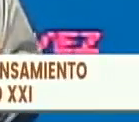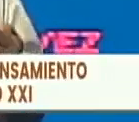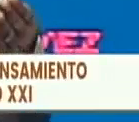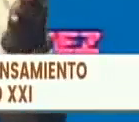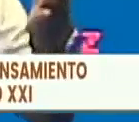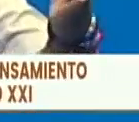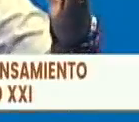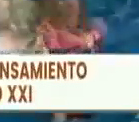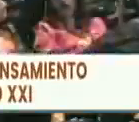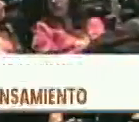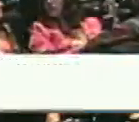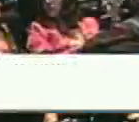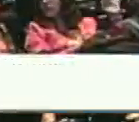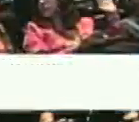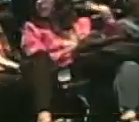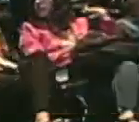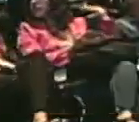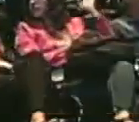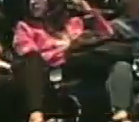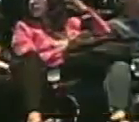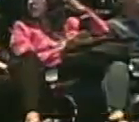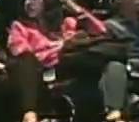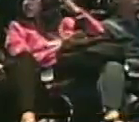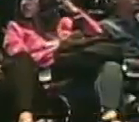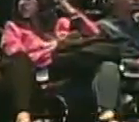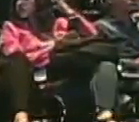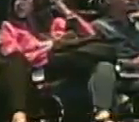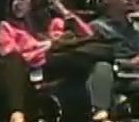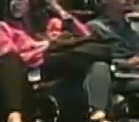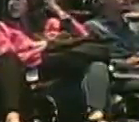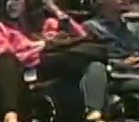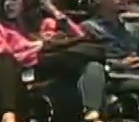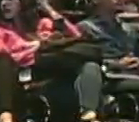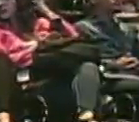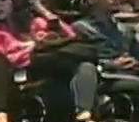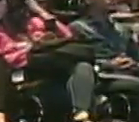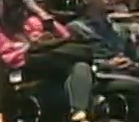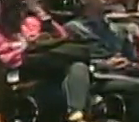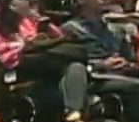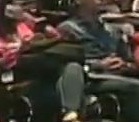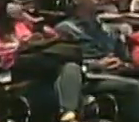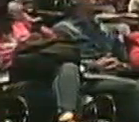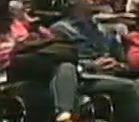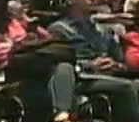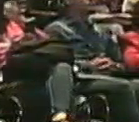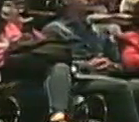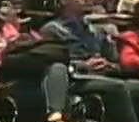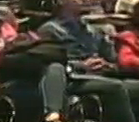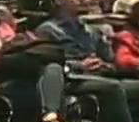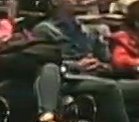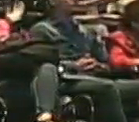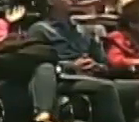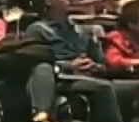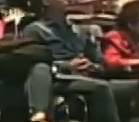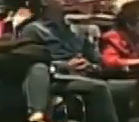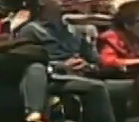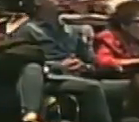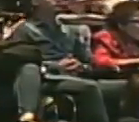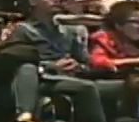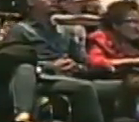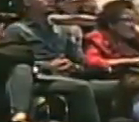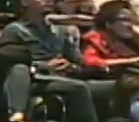Cómo derrotar la doctrina del imperio es que los pobres No hagan